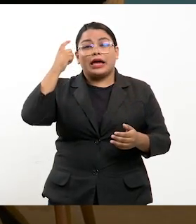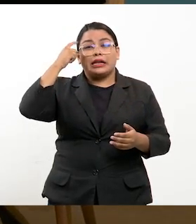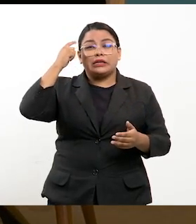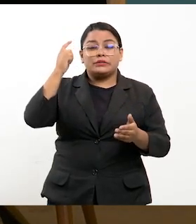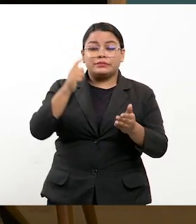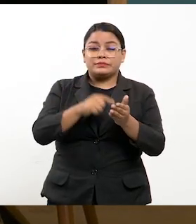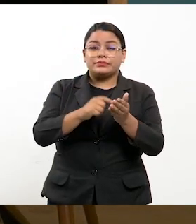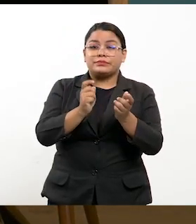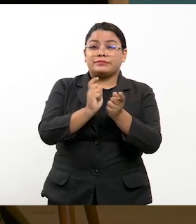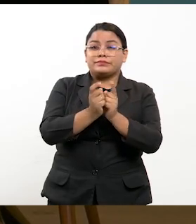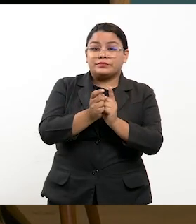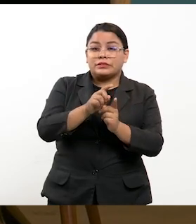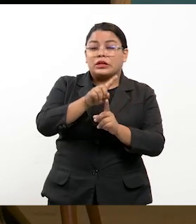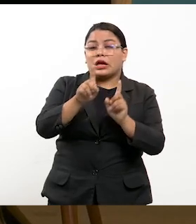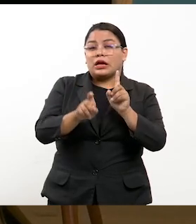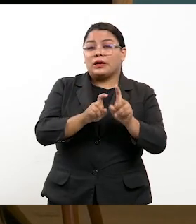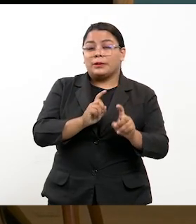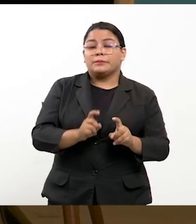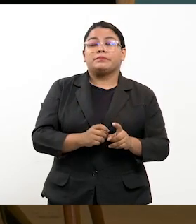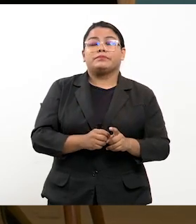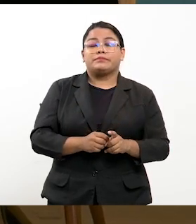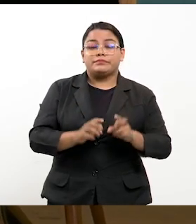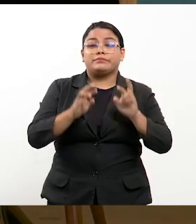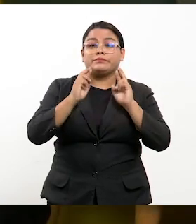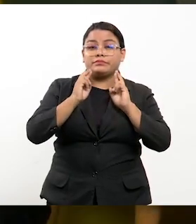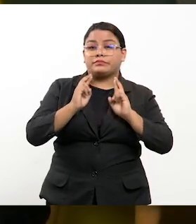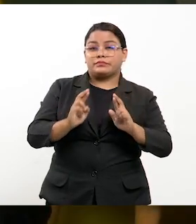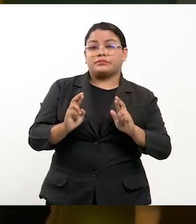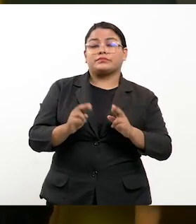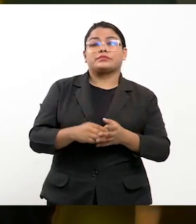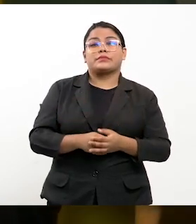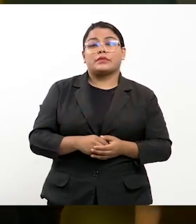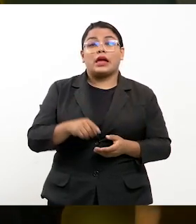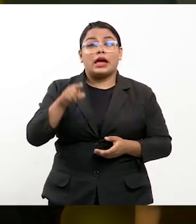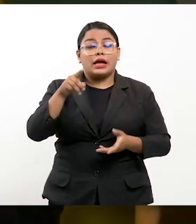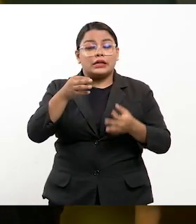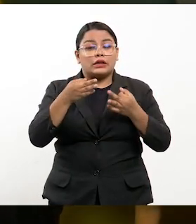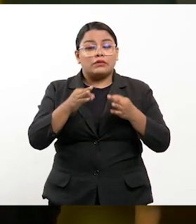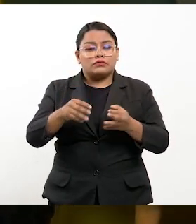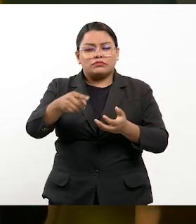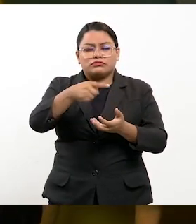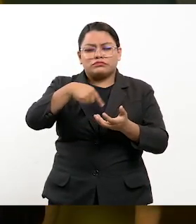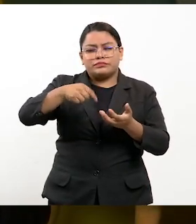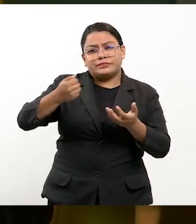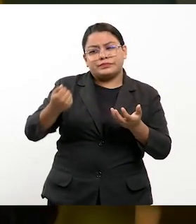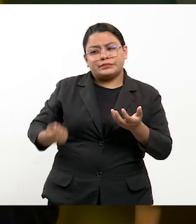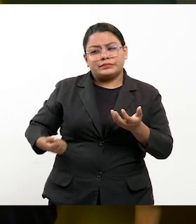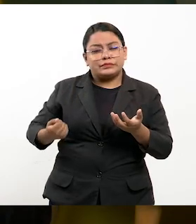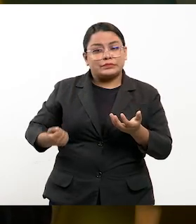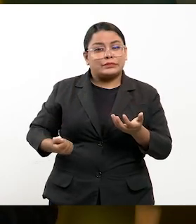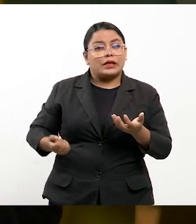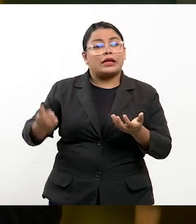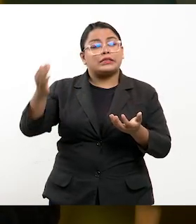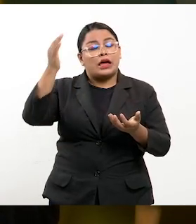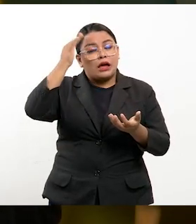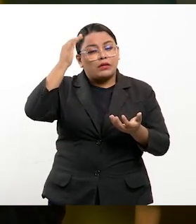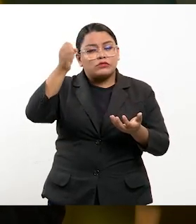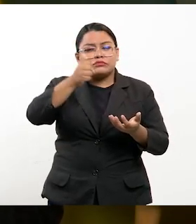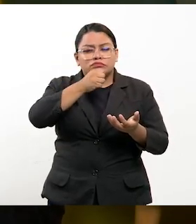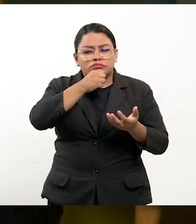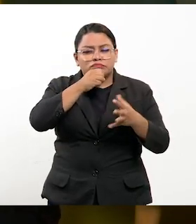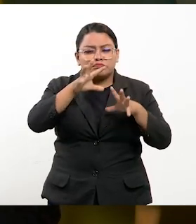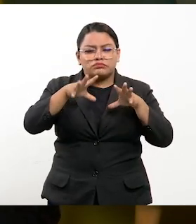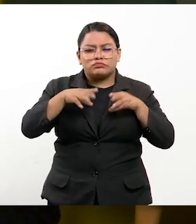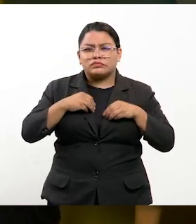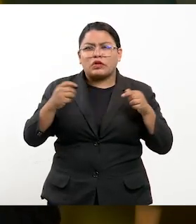y a los ítems que se van a resolver. De ese modo, el estudiante tendrá la cantidad de información